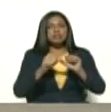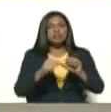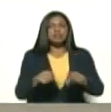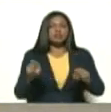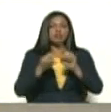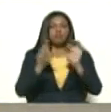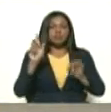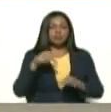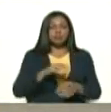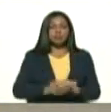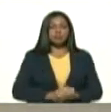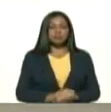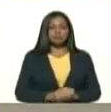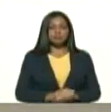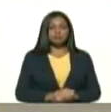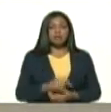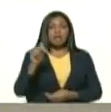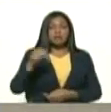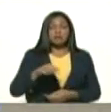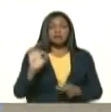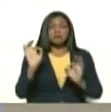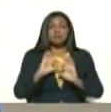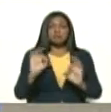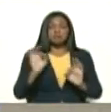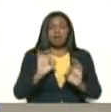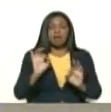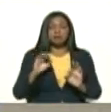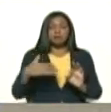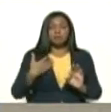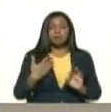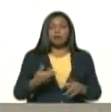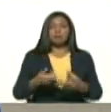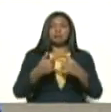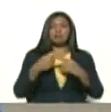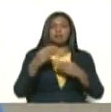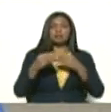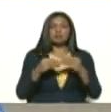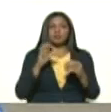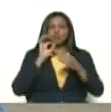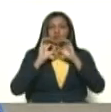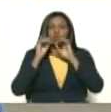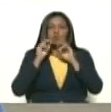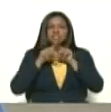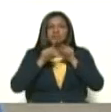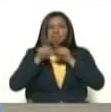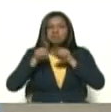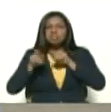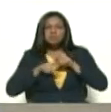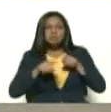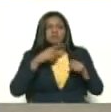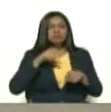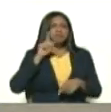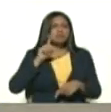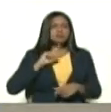acompasado. Aquí nadie se puede prestar para crear rumores, para mentir.